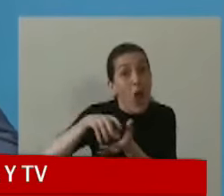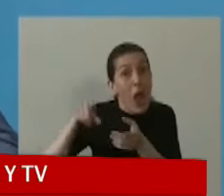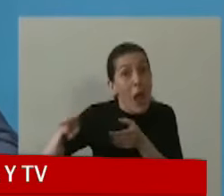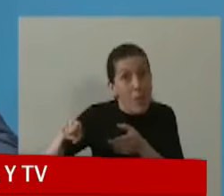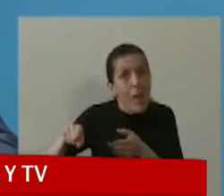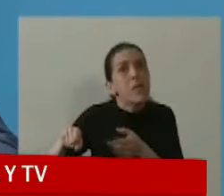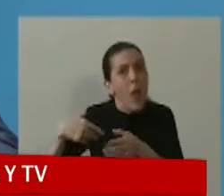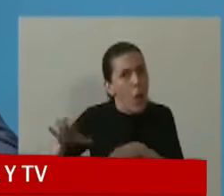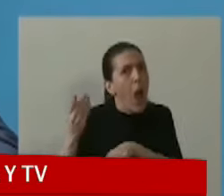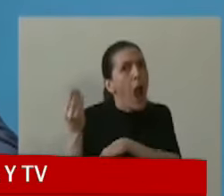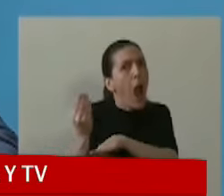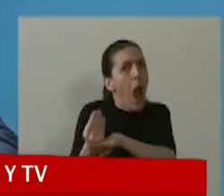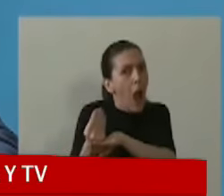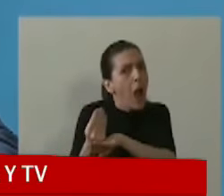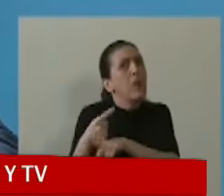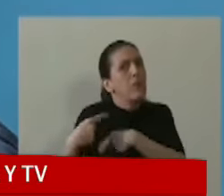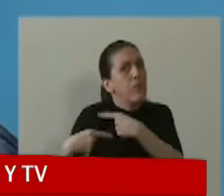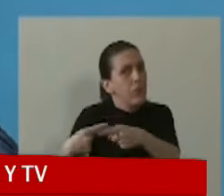funciones